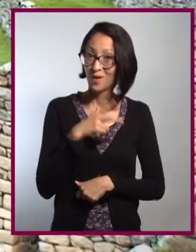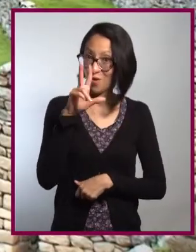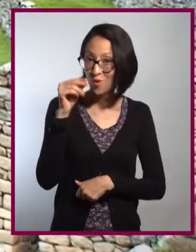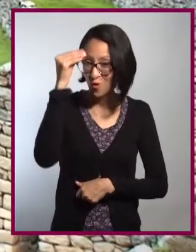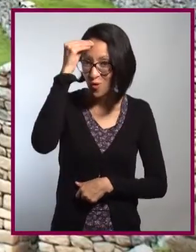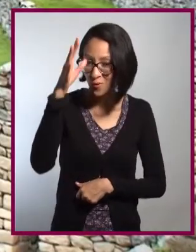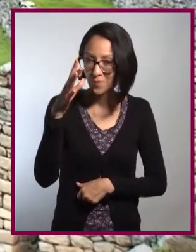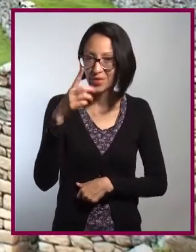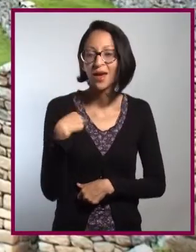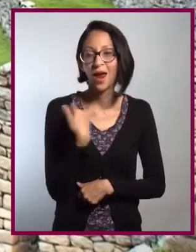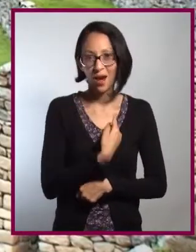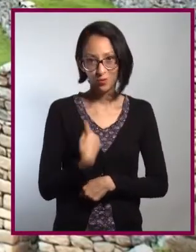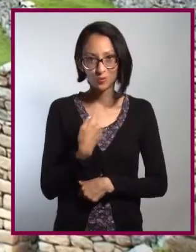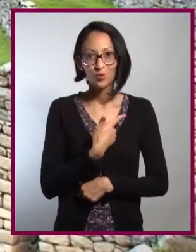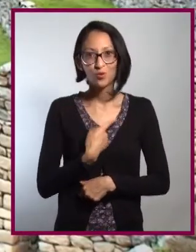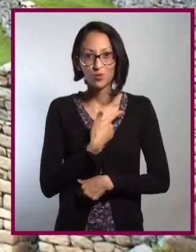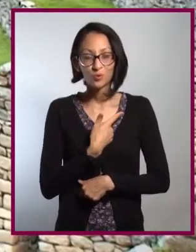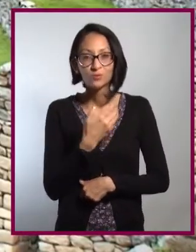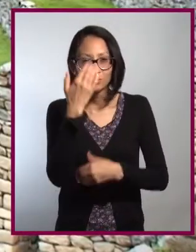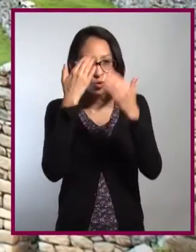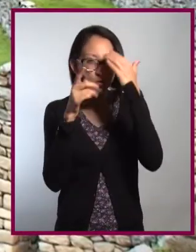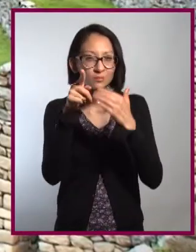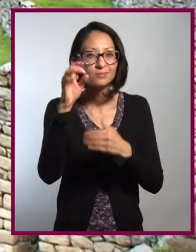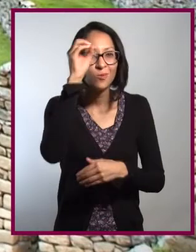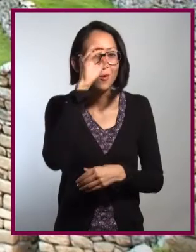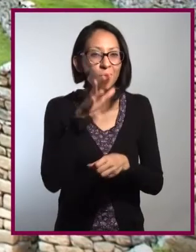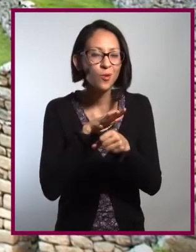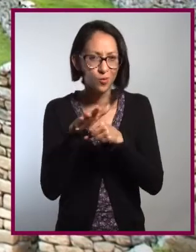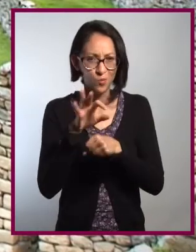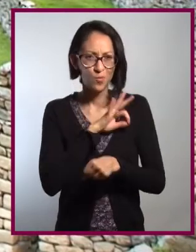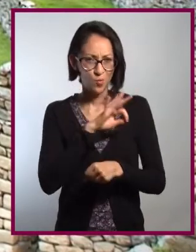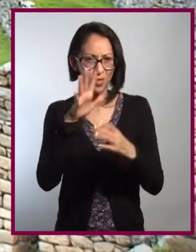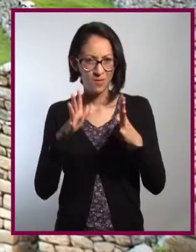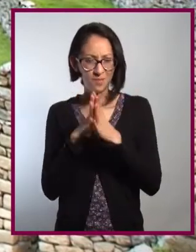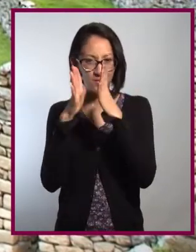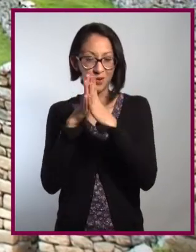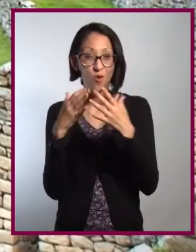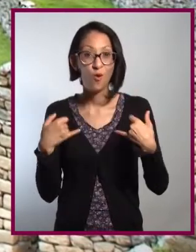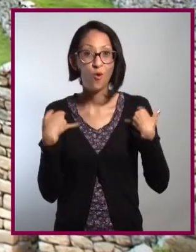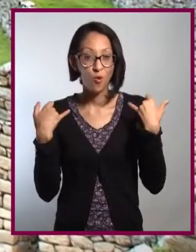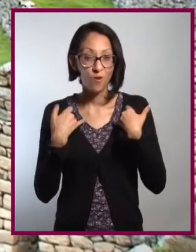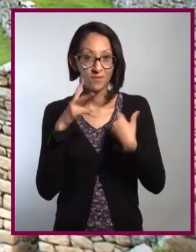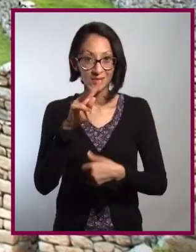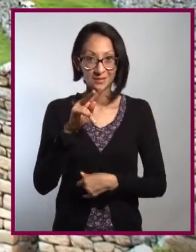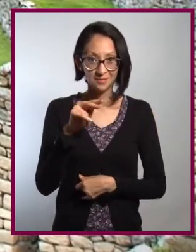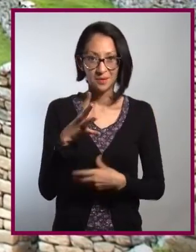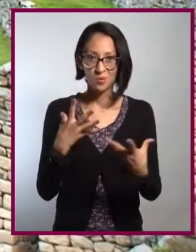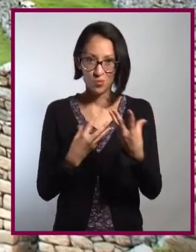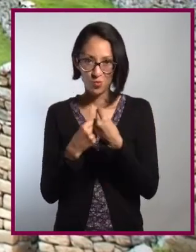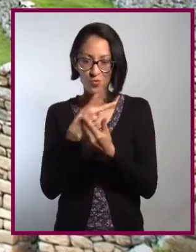interesa escucharte y conocer tu opinión. Participa con Jóvenes en TV y haz este programa con nosotros.